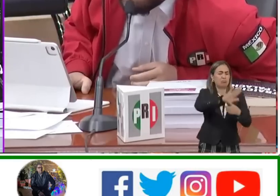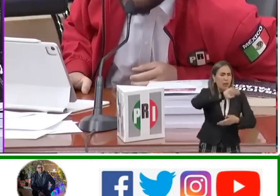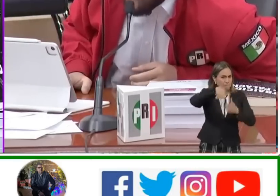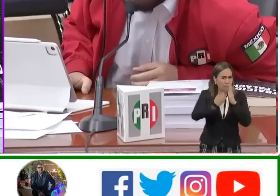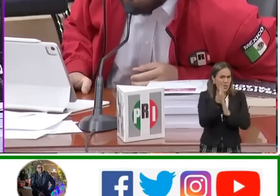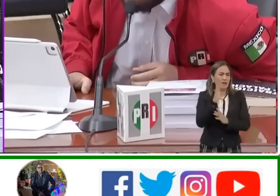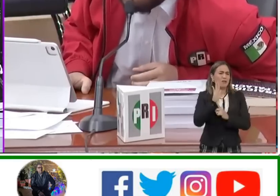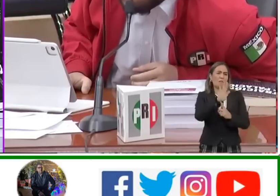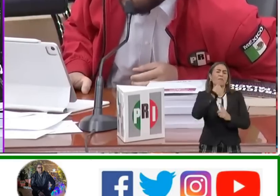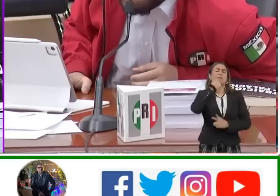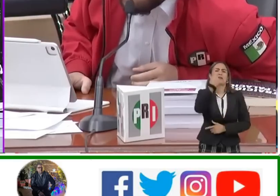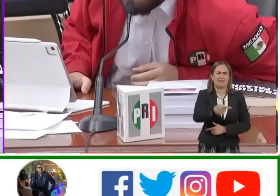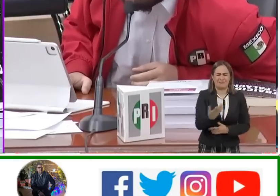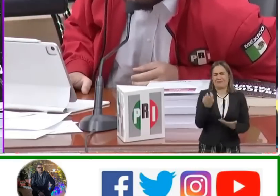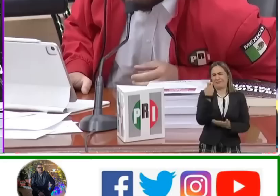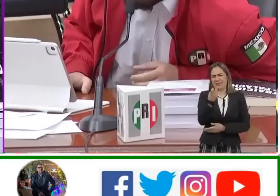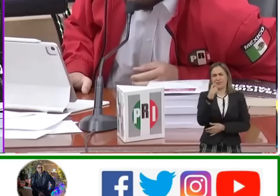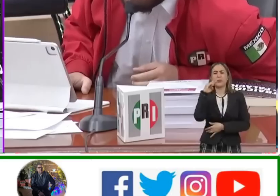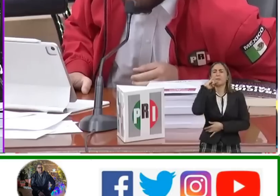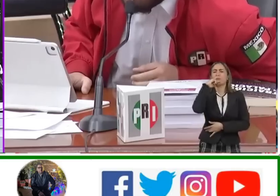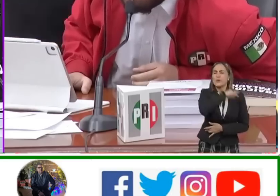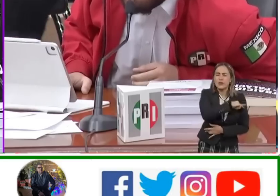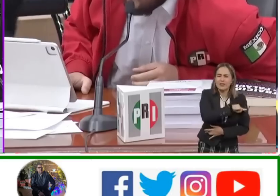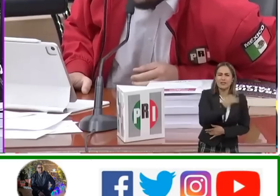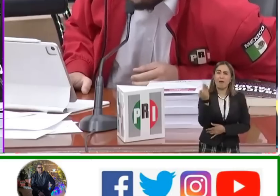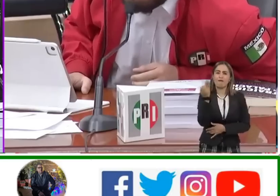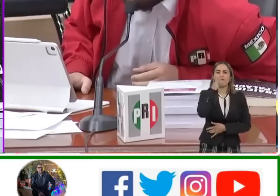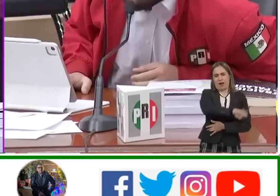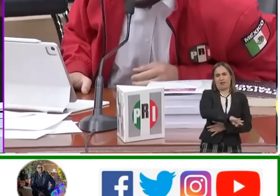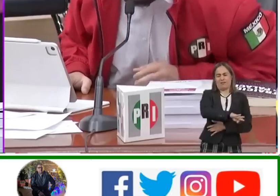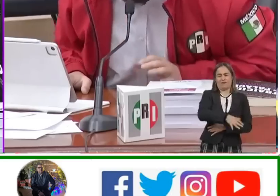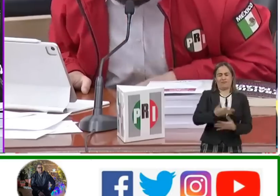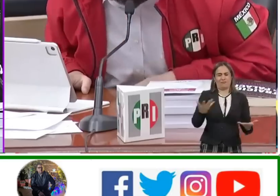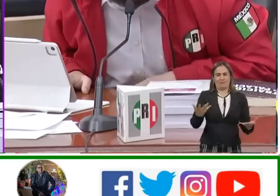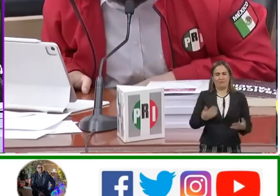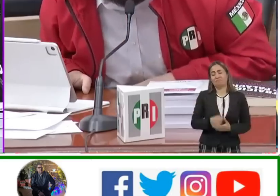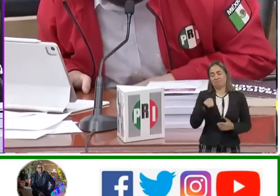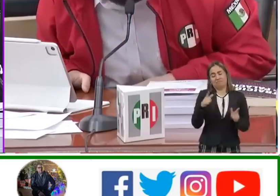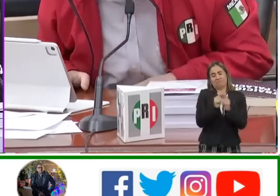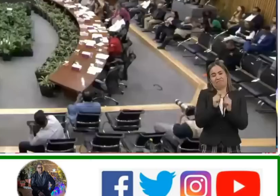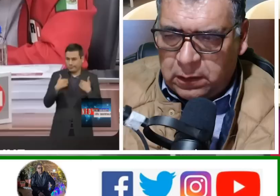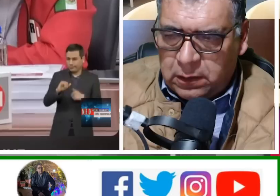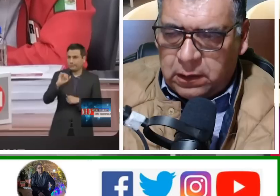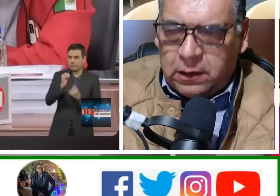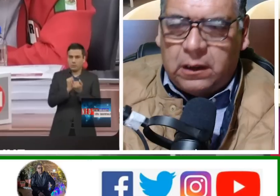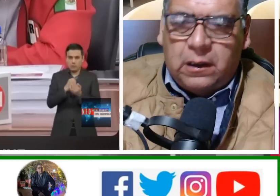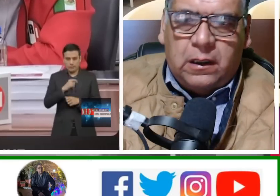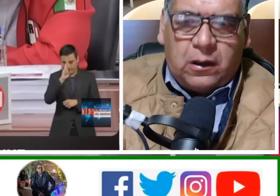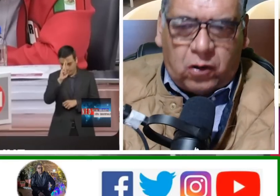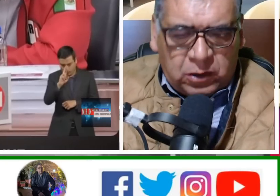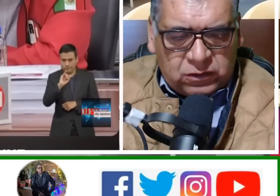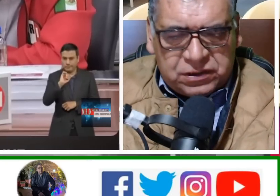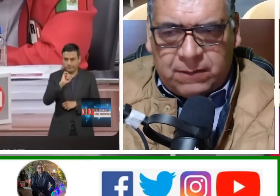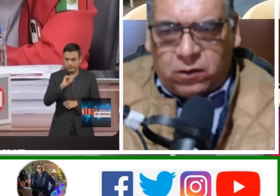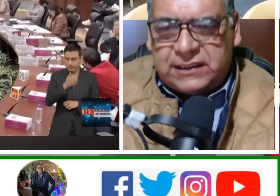mañaneras. Qué hipocresía, qué doble moral, qué cara dura. Es cuanto. Muchas gracias.